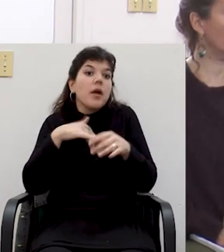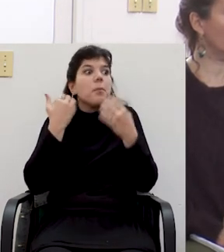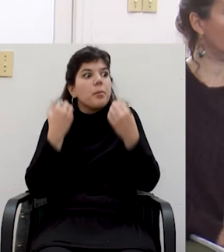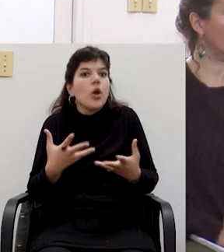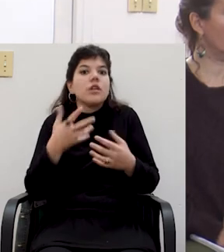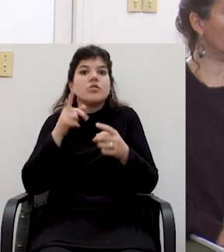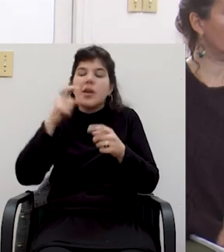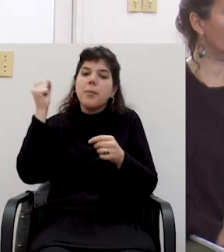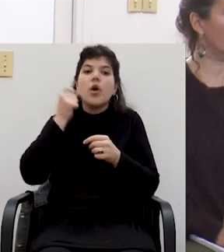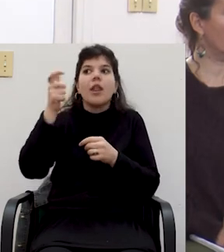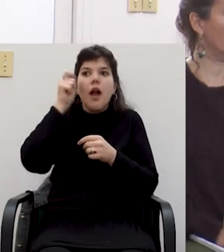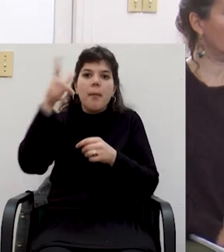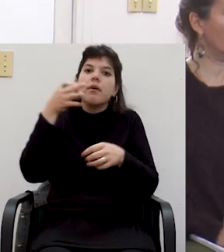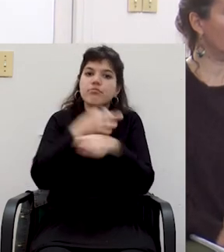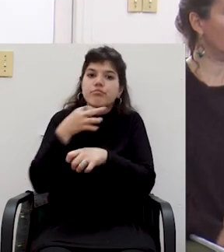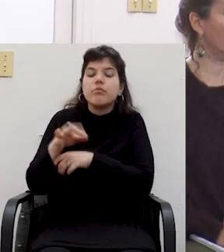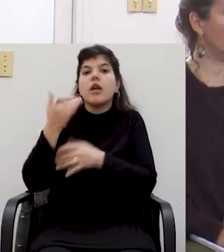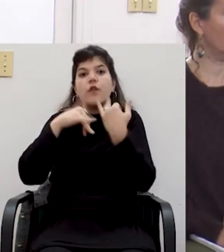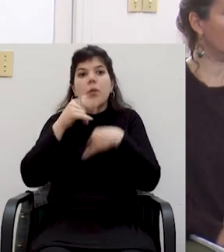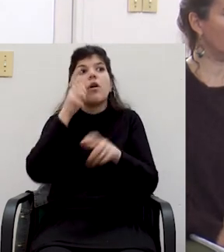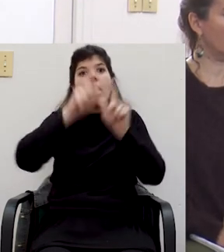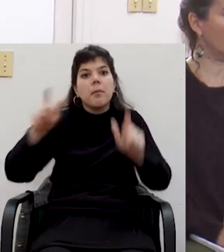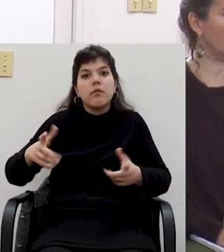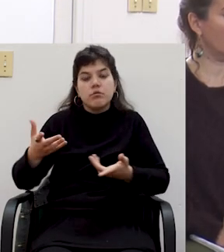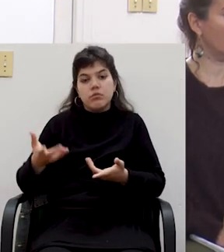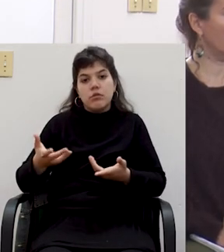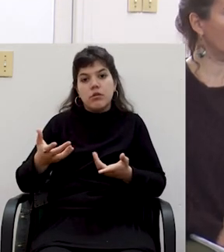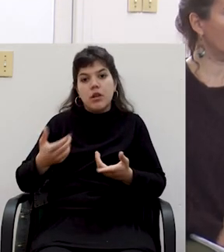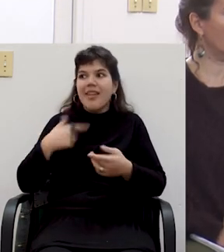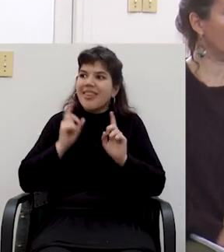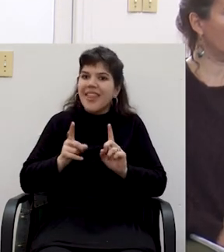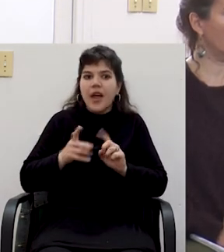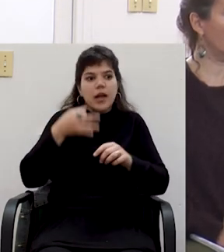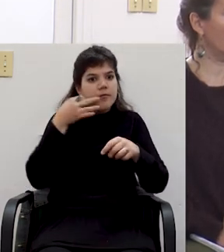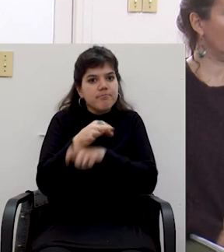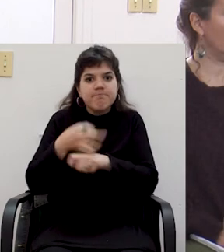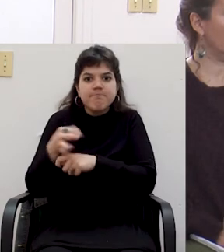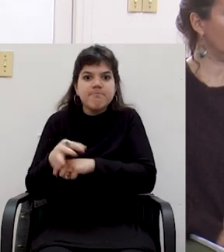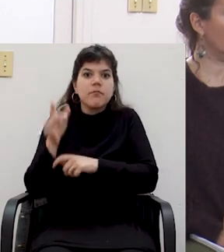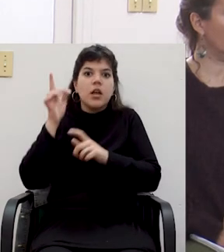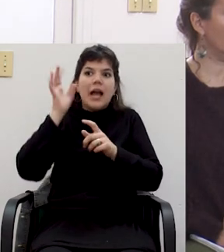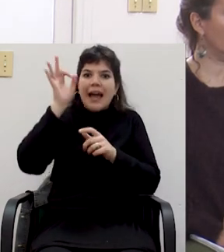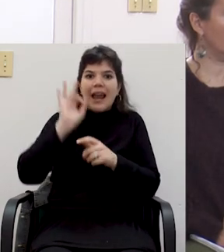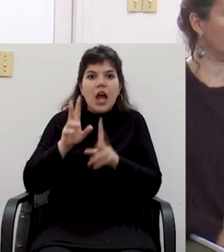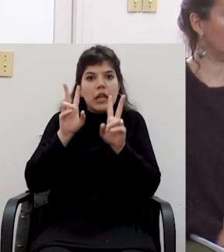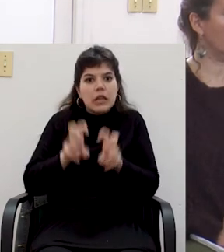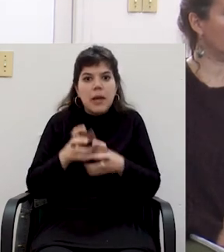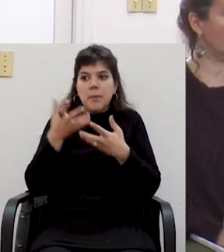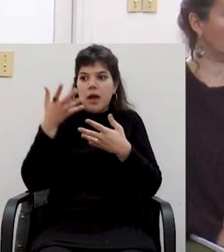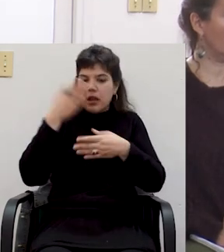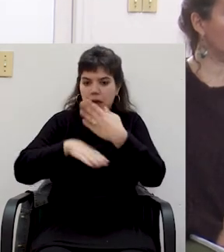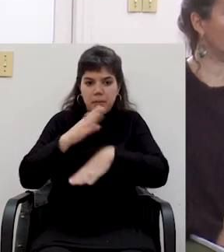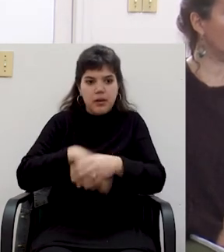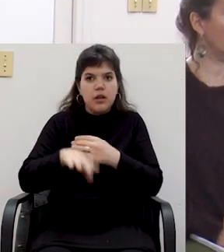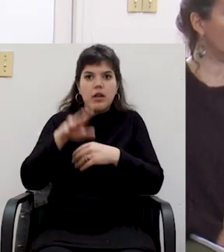la formación y la capacitación. Tenemos que formarnos desde el grado en materia de discapacidad,